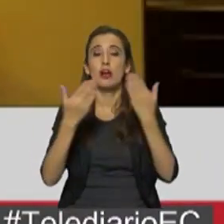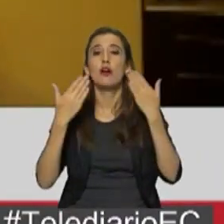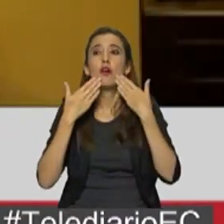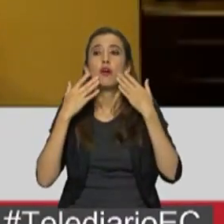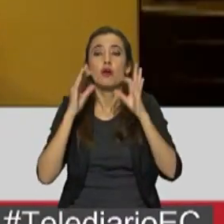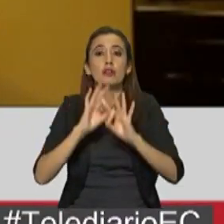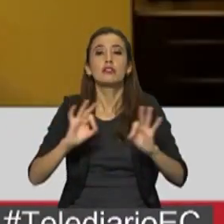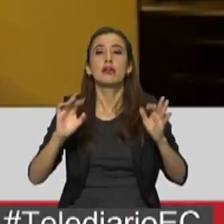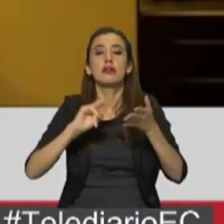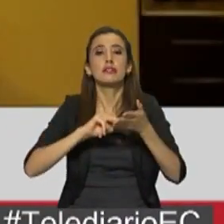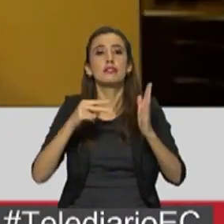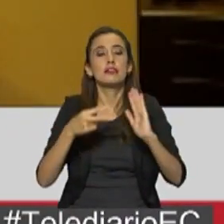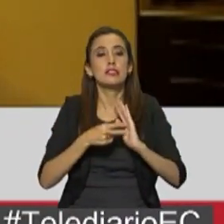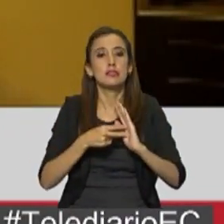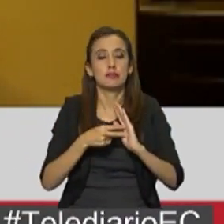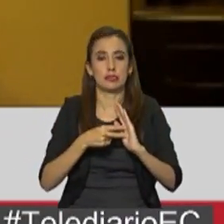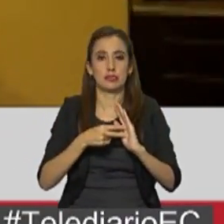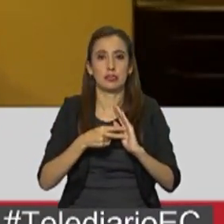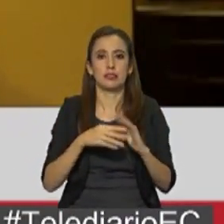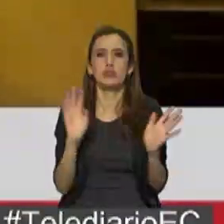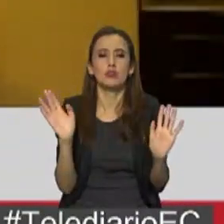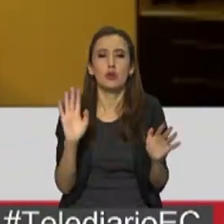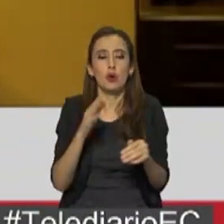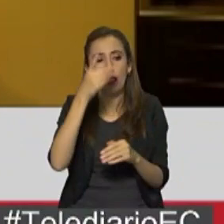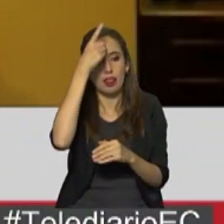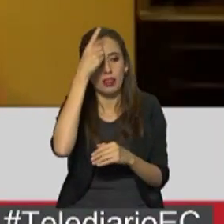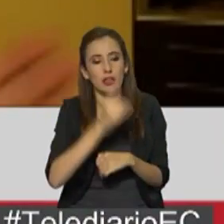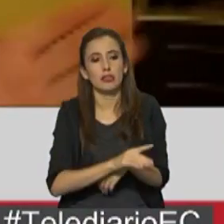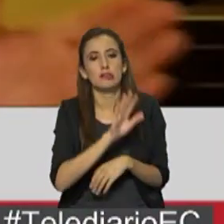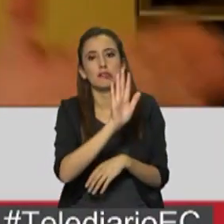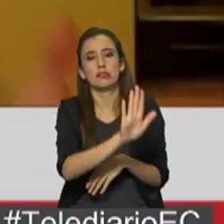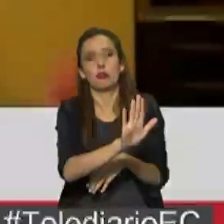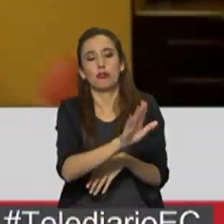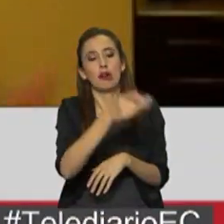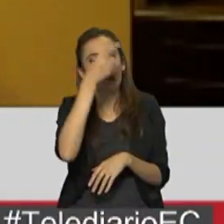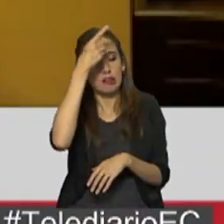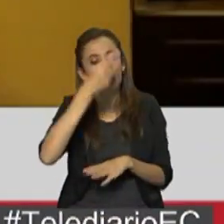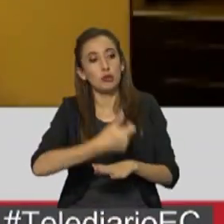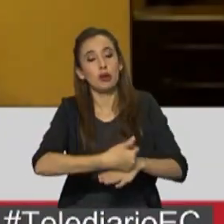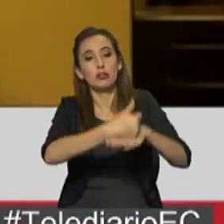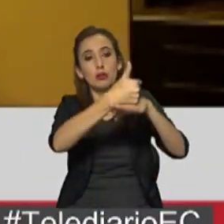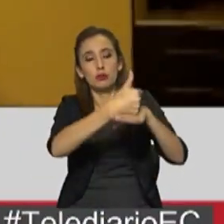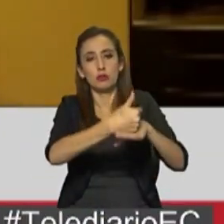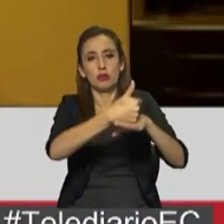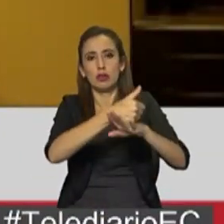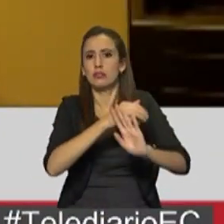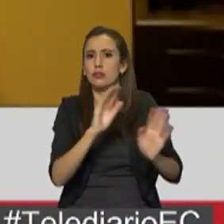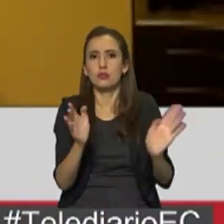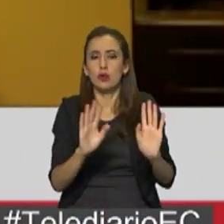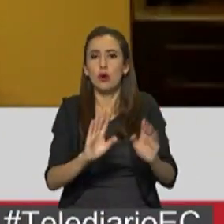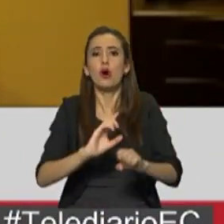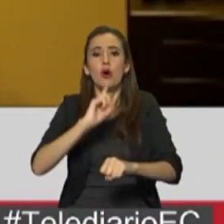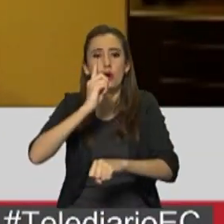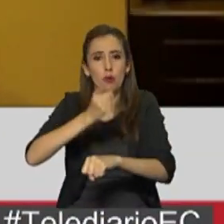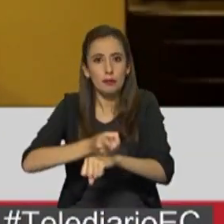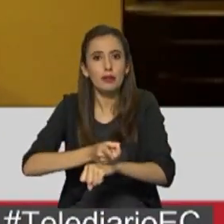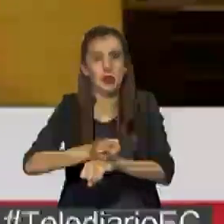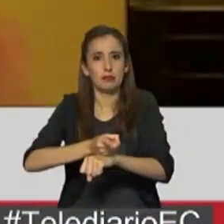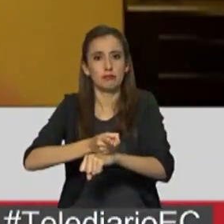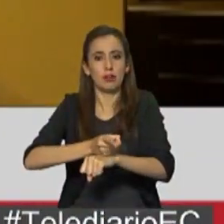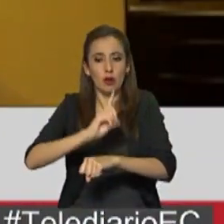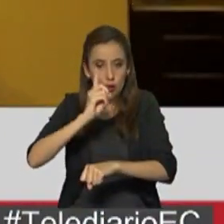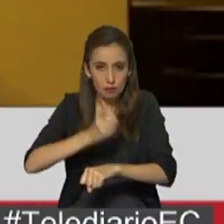de que no quede a la discrecionalidad de las altas autoridades de cada una de las funciones sino que de manera